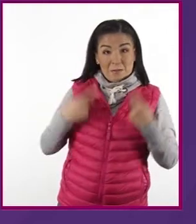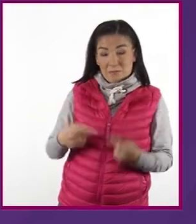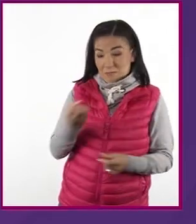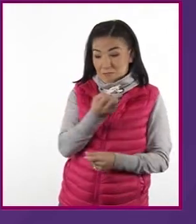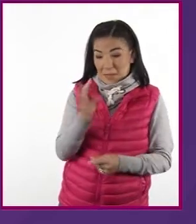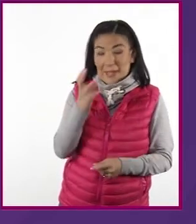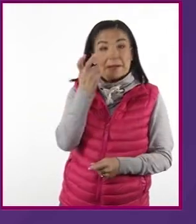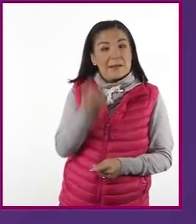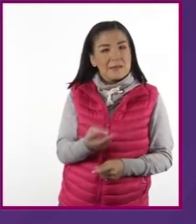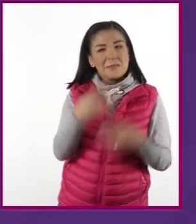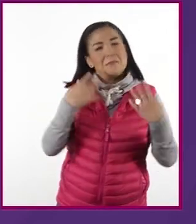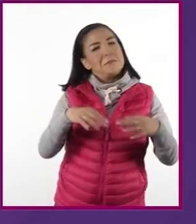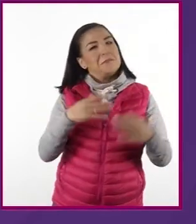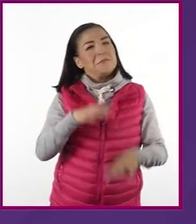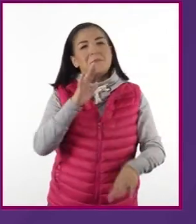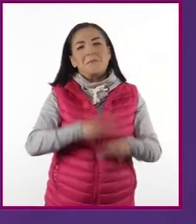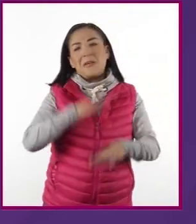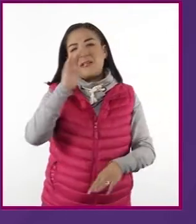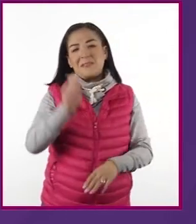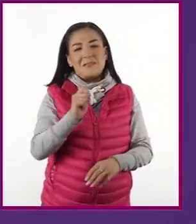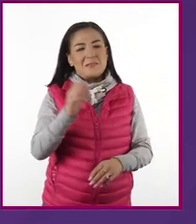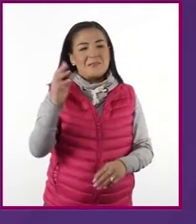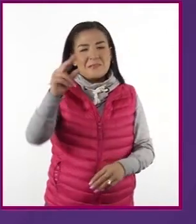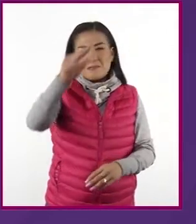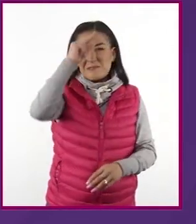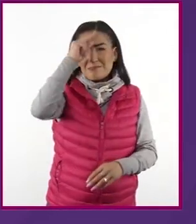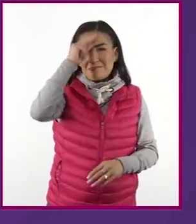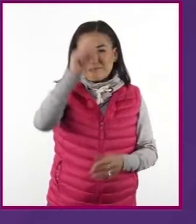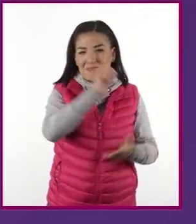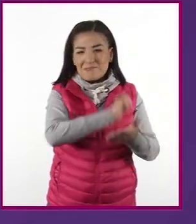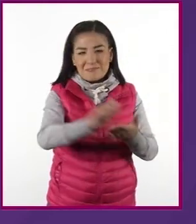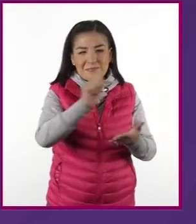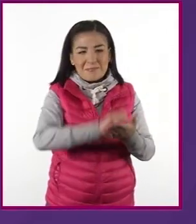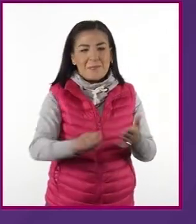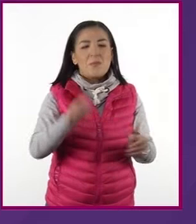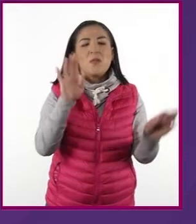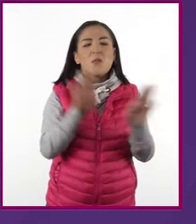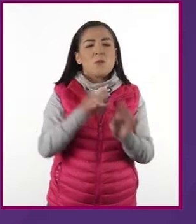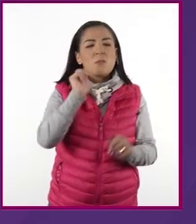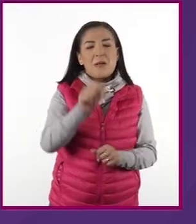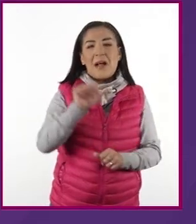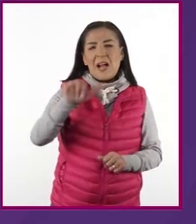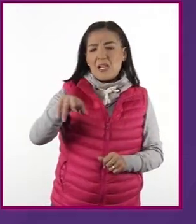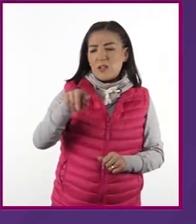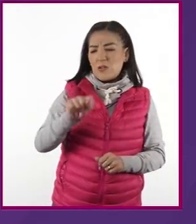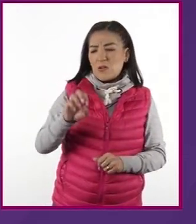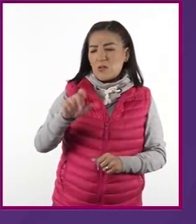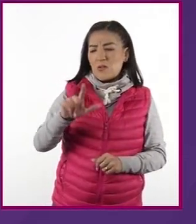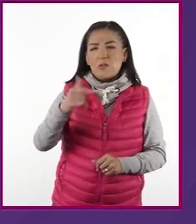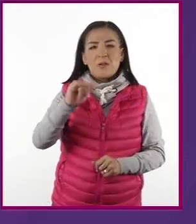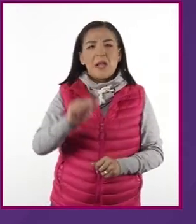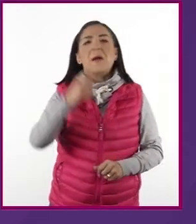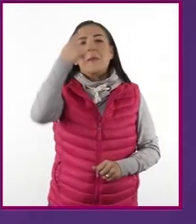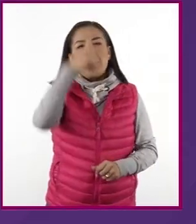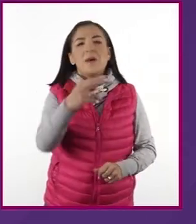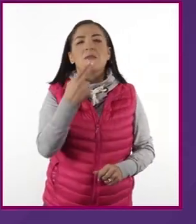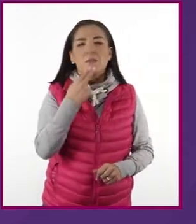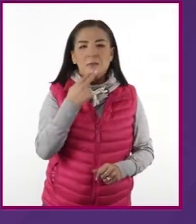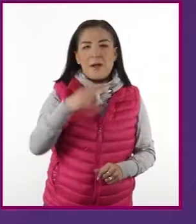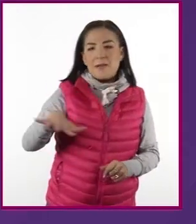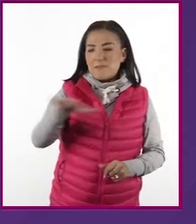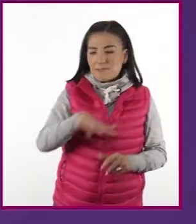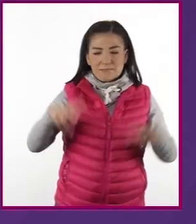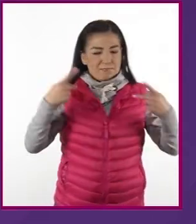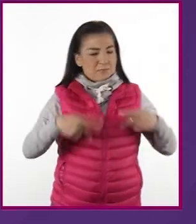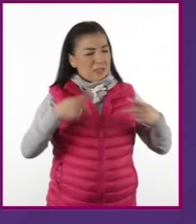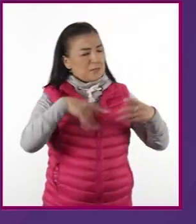es útil ciertamente porque orienta al lector. Es un punto de partida para que los que